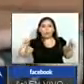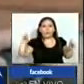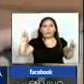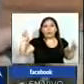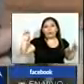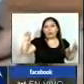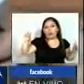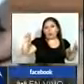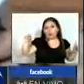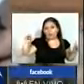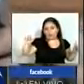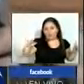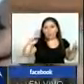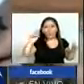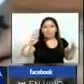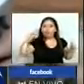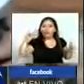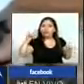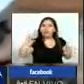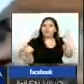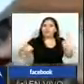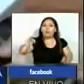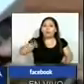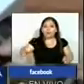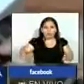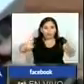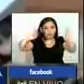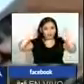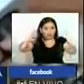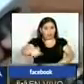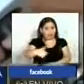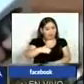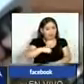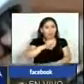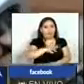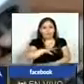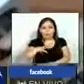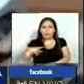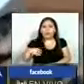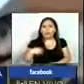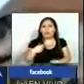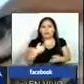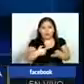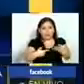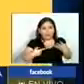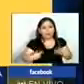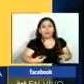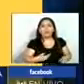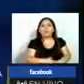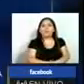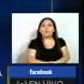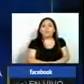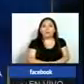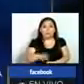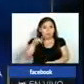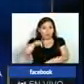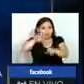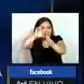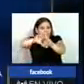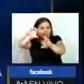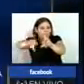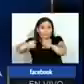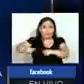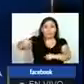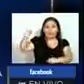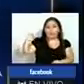Y merece Todo el peso De la ley Yo como familia Tengo derecho A que se le haga Justicia Según las estadísticas En el